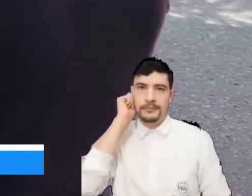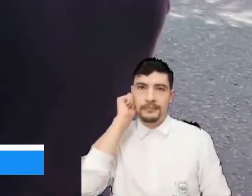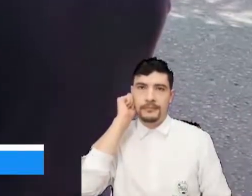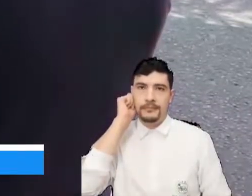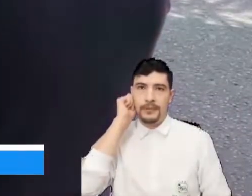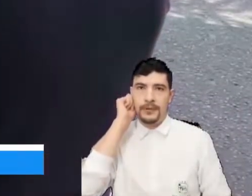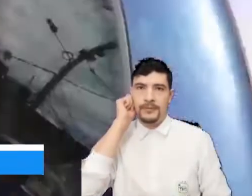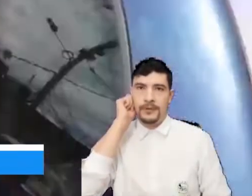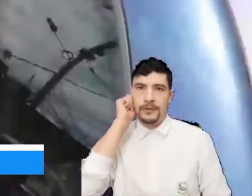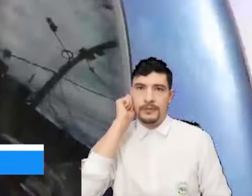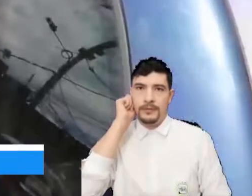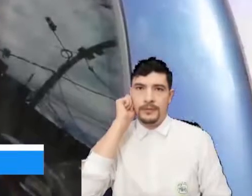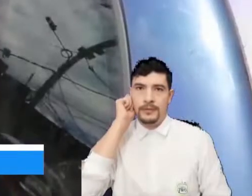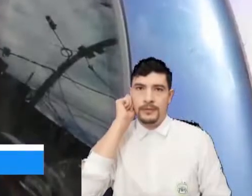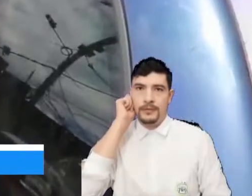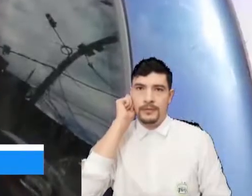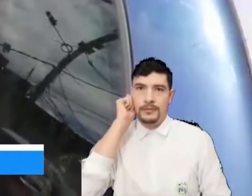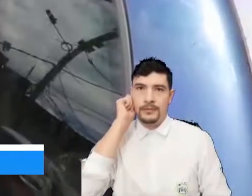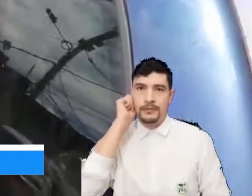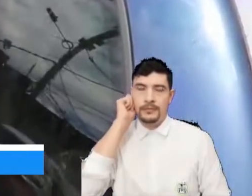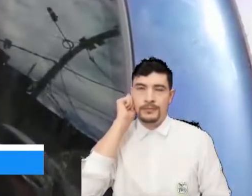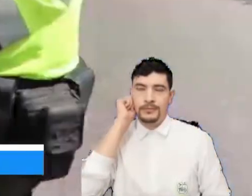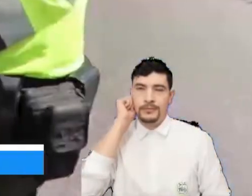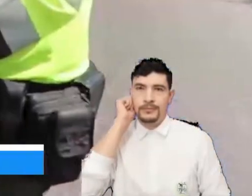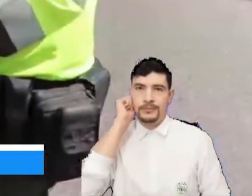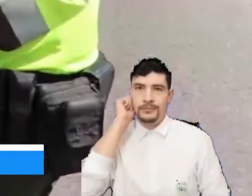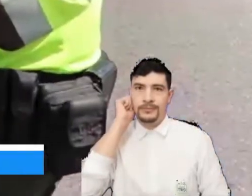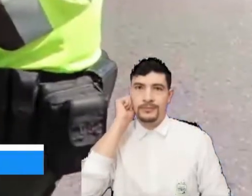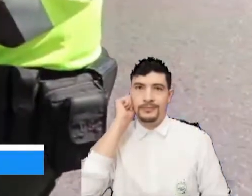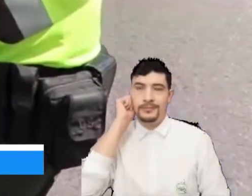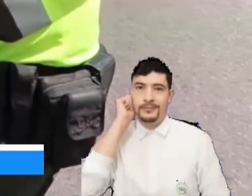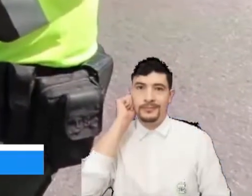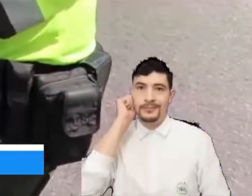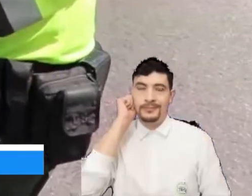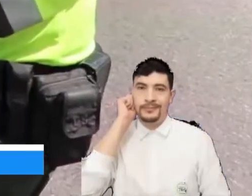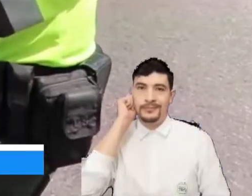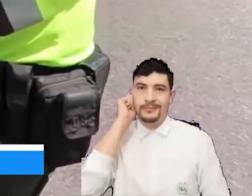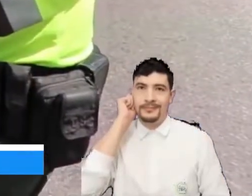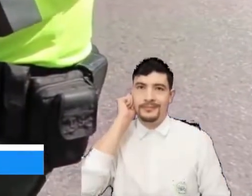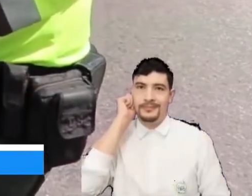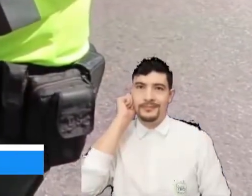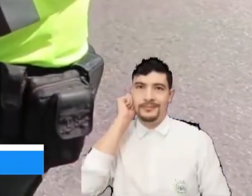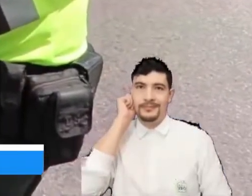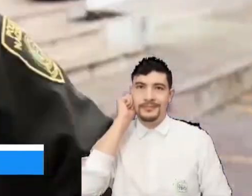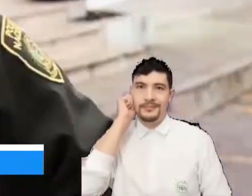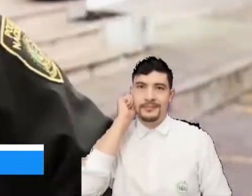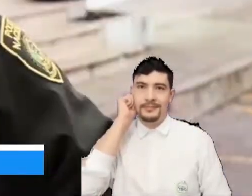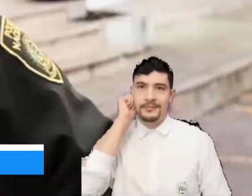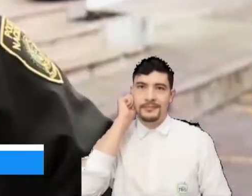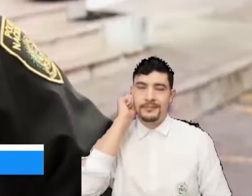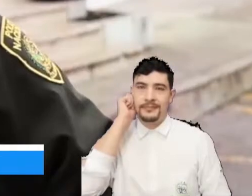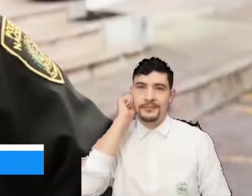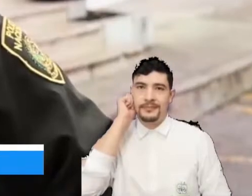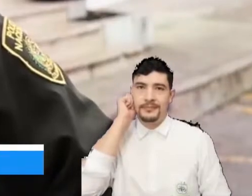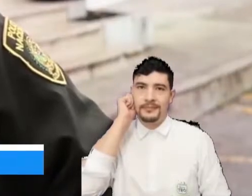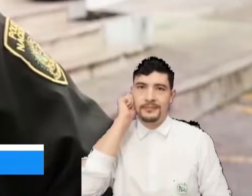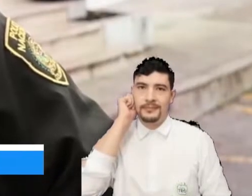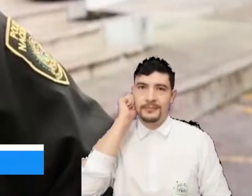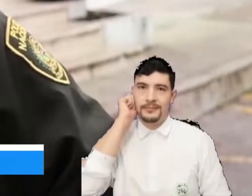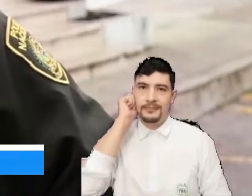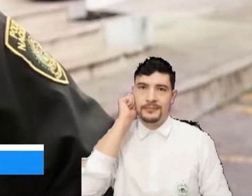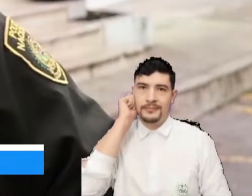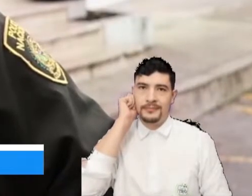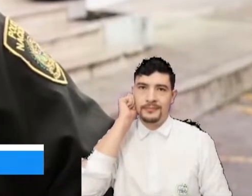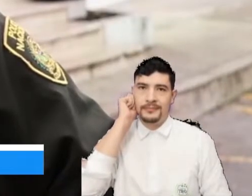últimos fines de semana para que usted no sea sancionado. Durante los puentes festivos anteriores se han realizado un total de 1.058